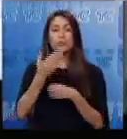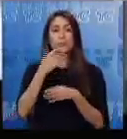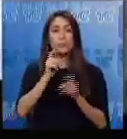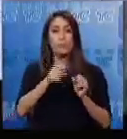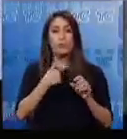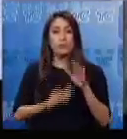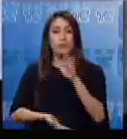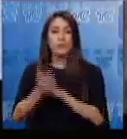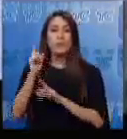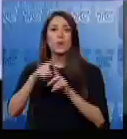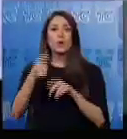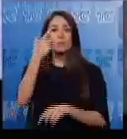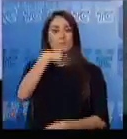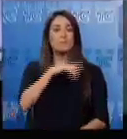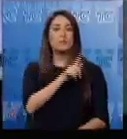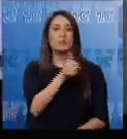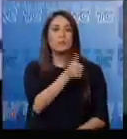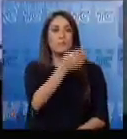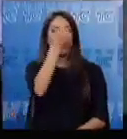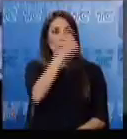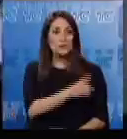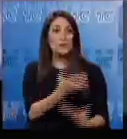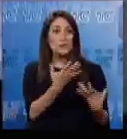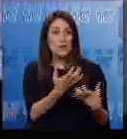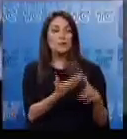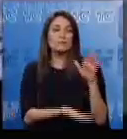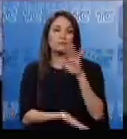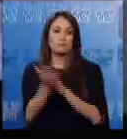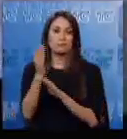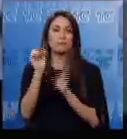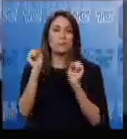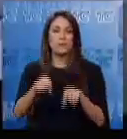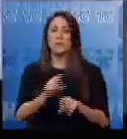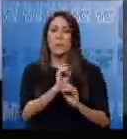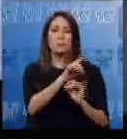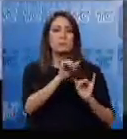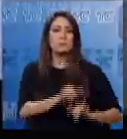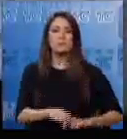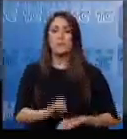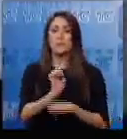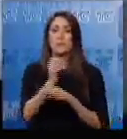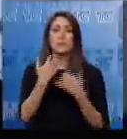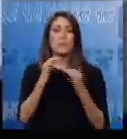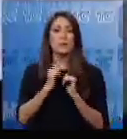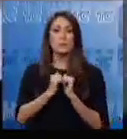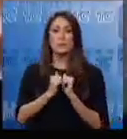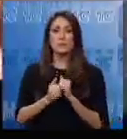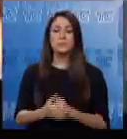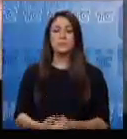sea un proceso voluntario y en condiciones de dignidad, según las autoridades. Isaías Cruz, TC Televisión.